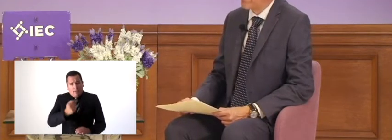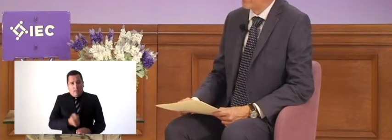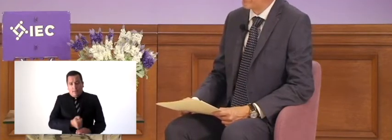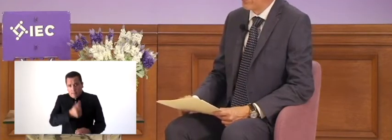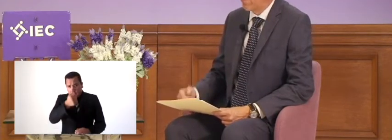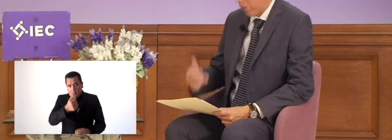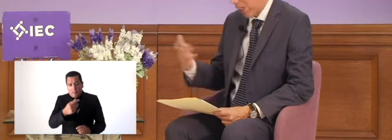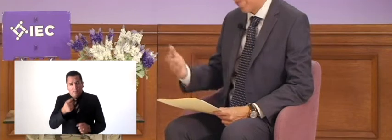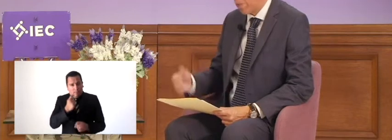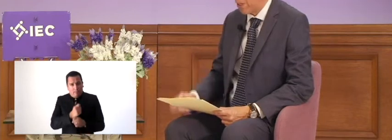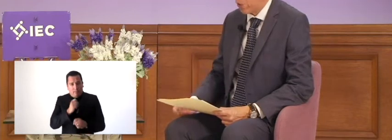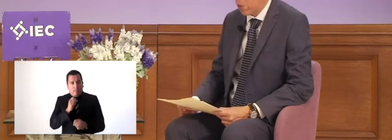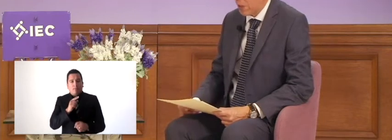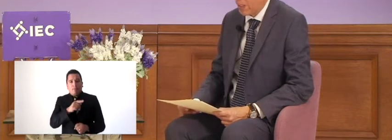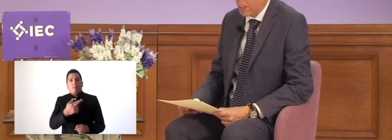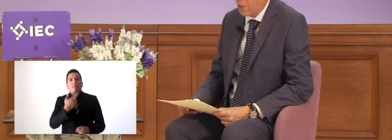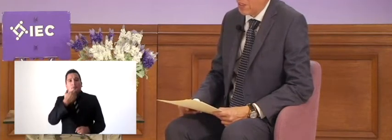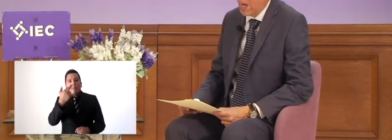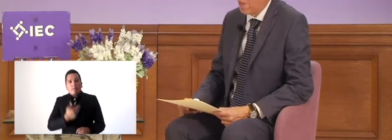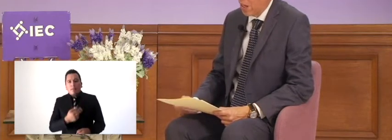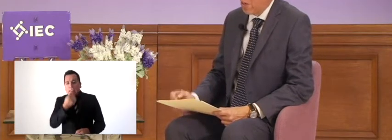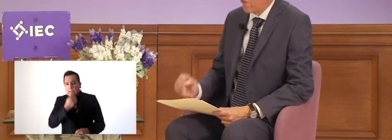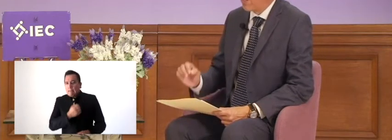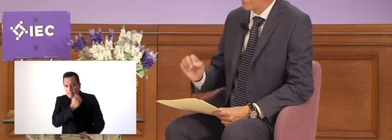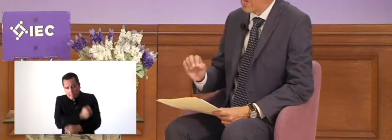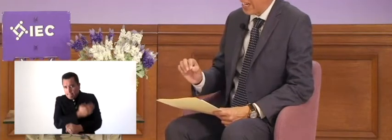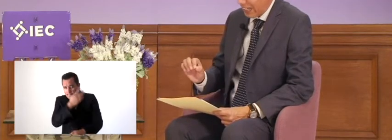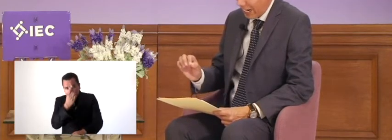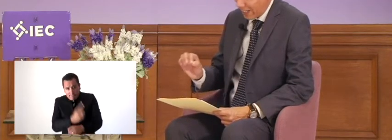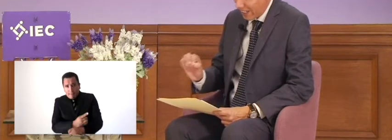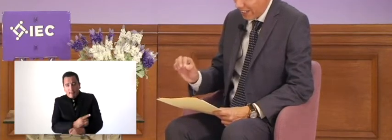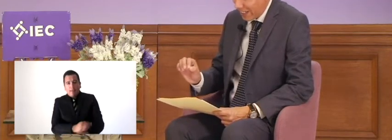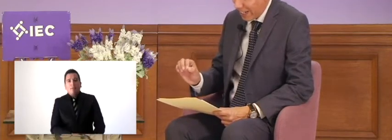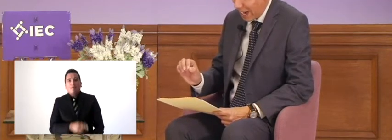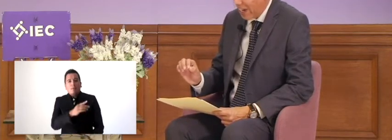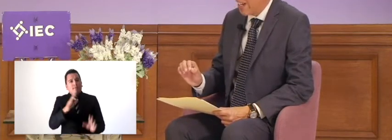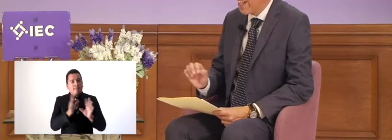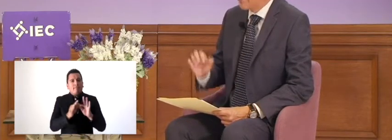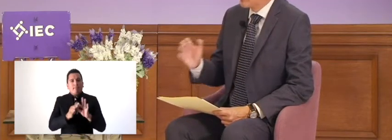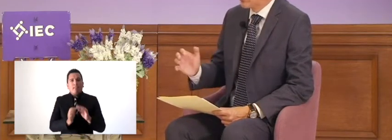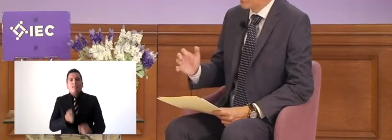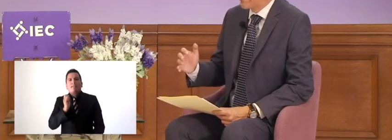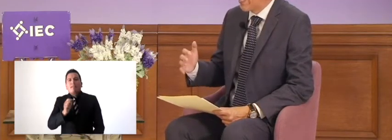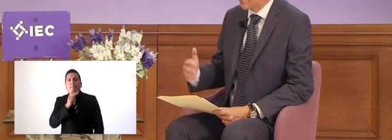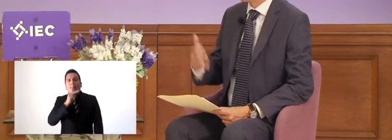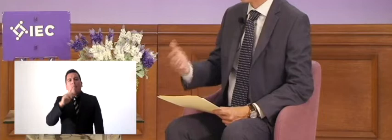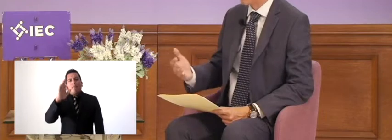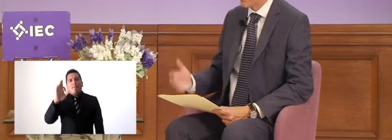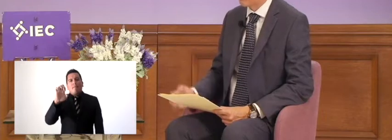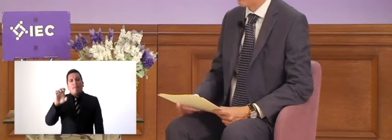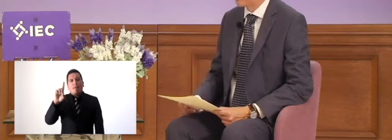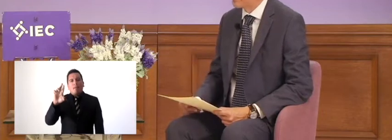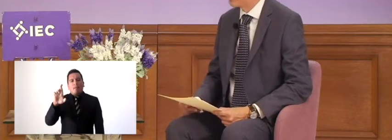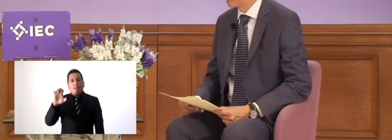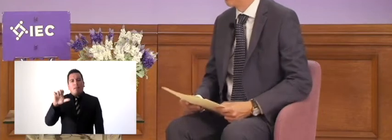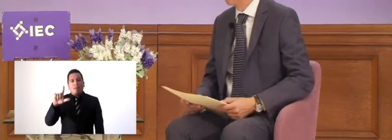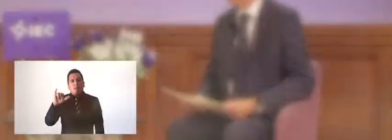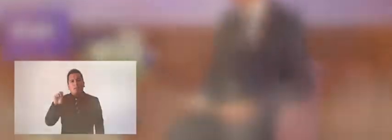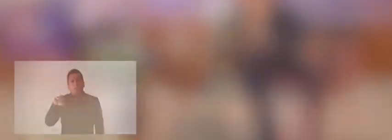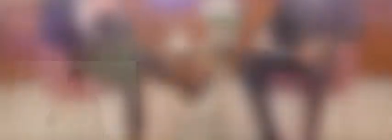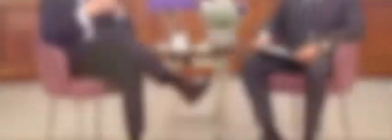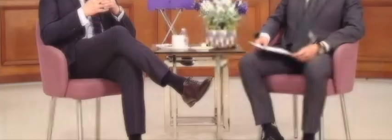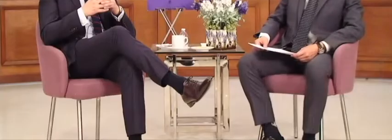primera pregunta y la primera respuesta, claro está, fuera franca, sencilla, que nos explicara qué es el